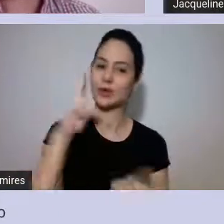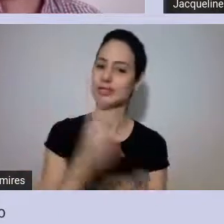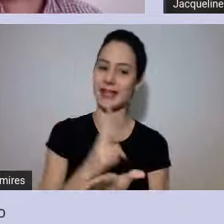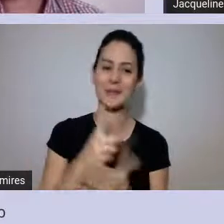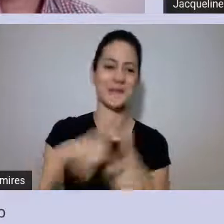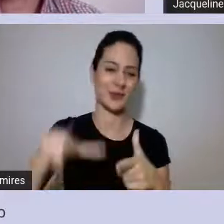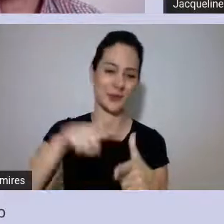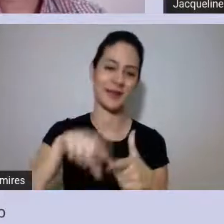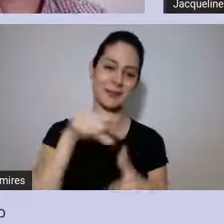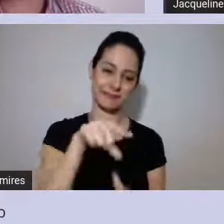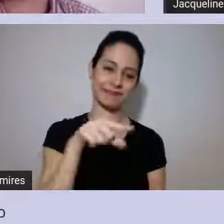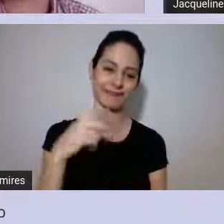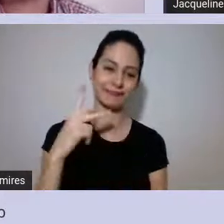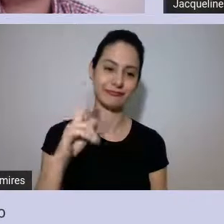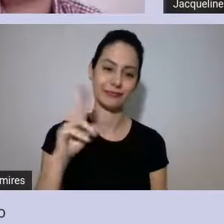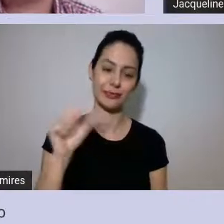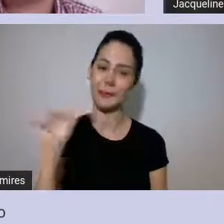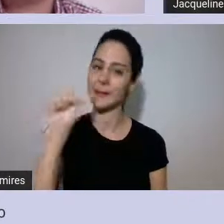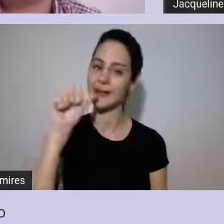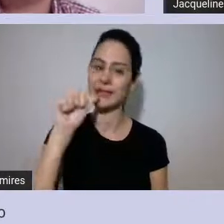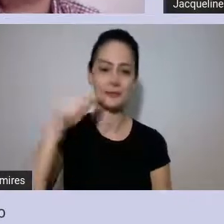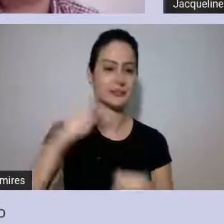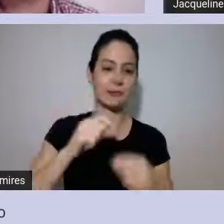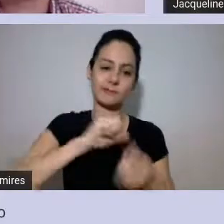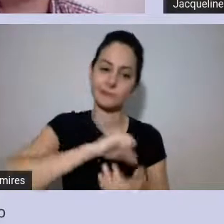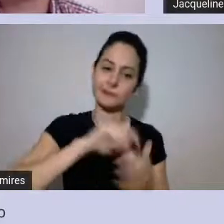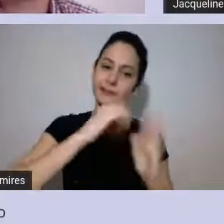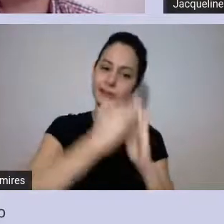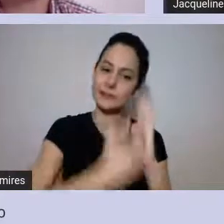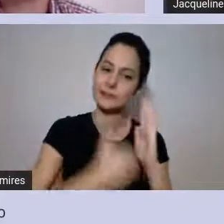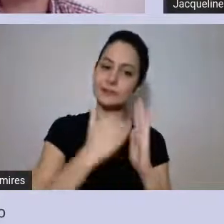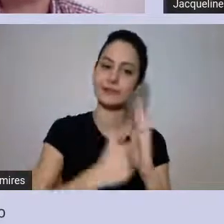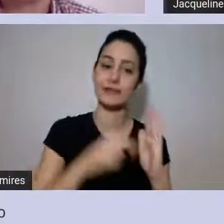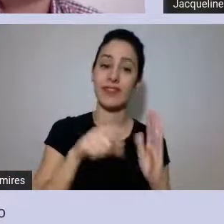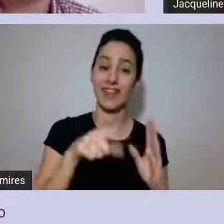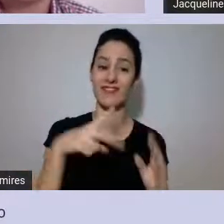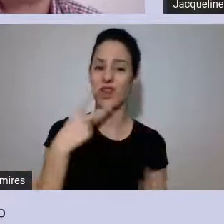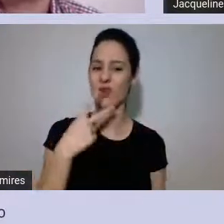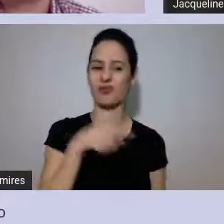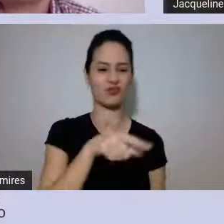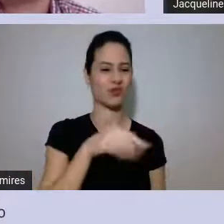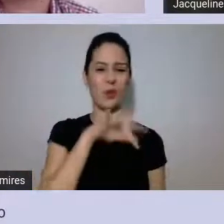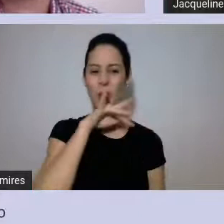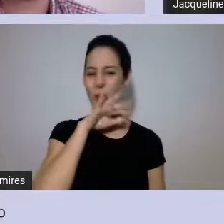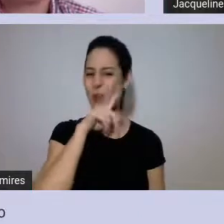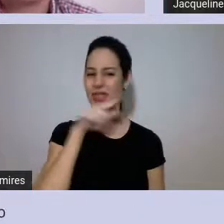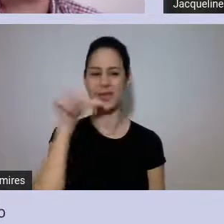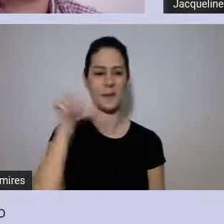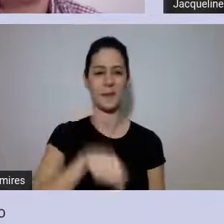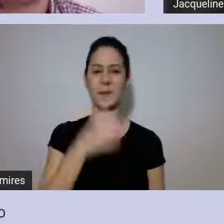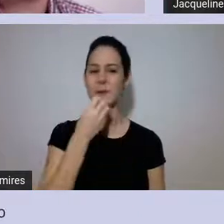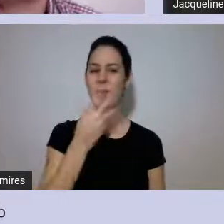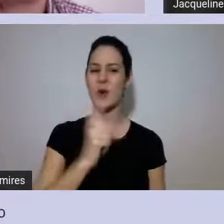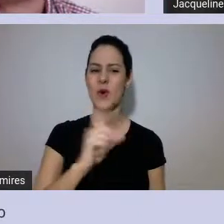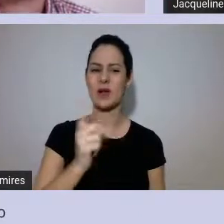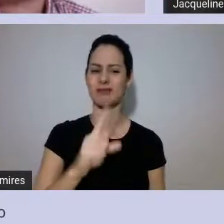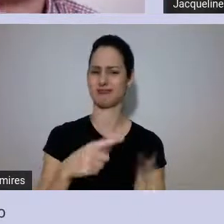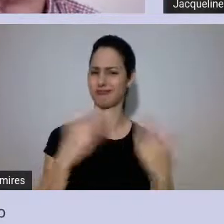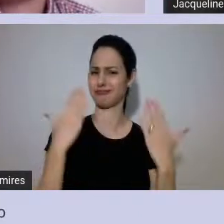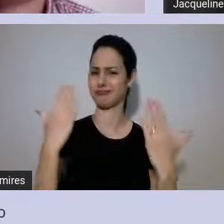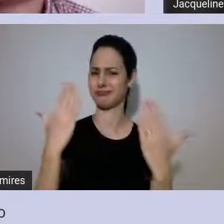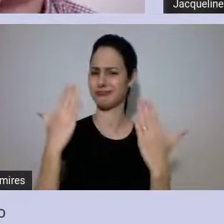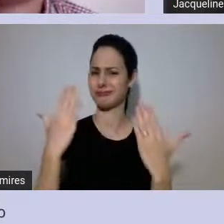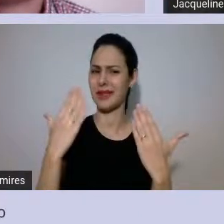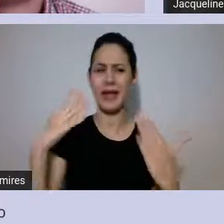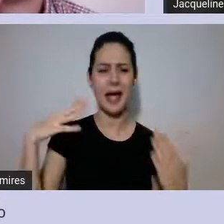problemas del pulque. Se decía que era una bebida de mala calidad, porque se desconfiaba de esto, ¿no?